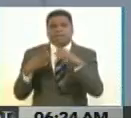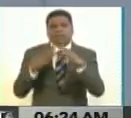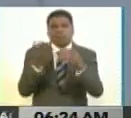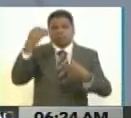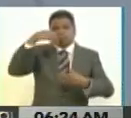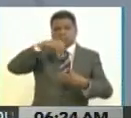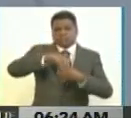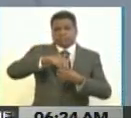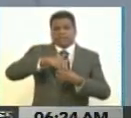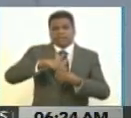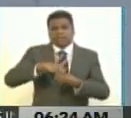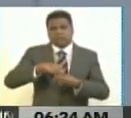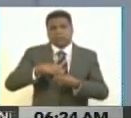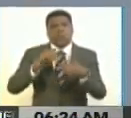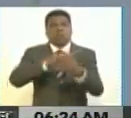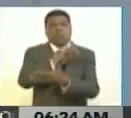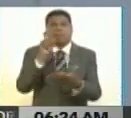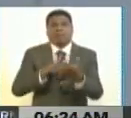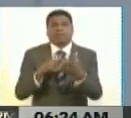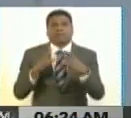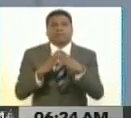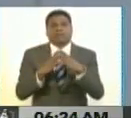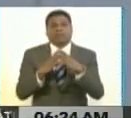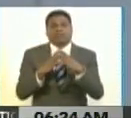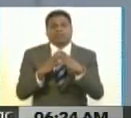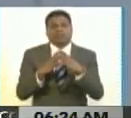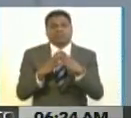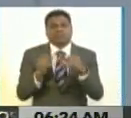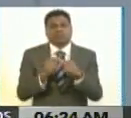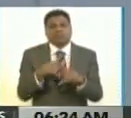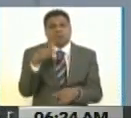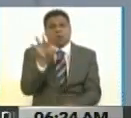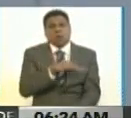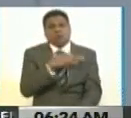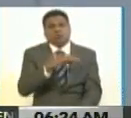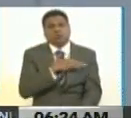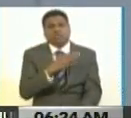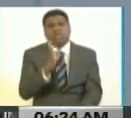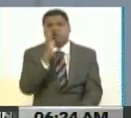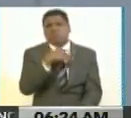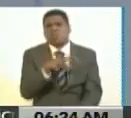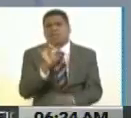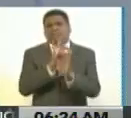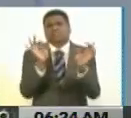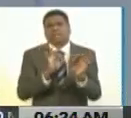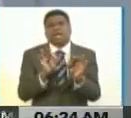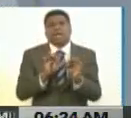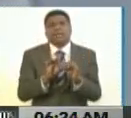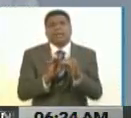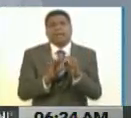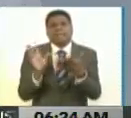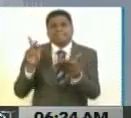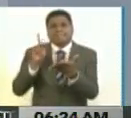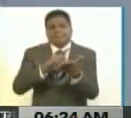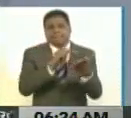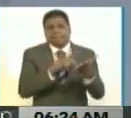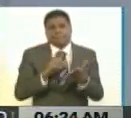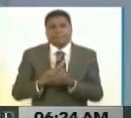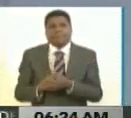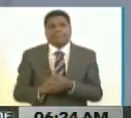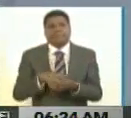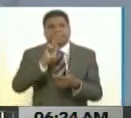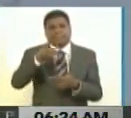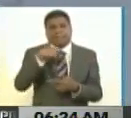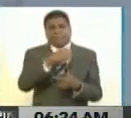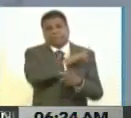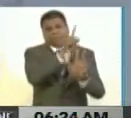libre comercio, pero por supuesto en esa lógica en la que lo social no tenía ningún tipo de componente ni referente. A partir del